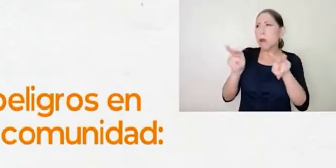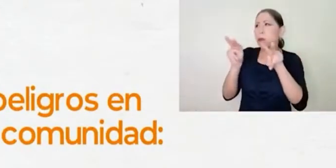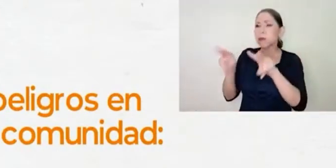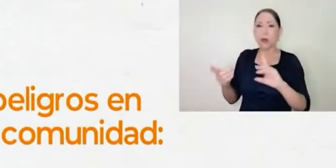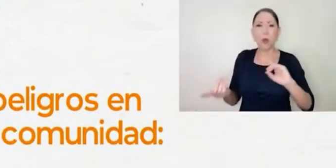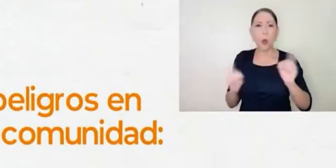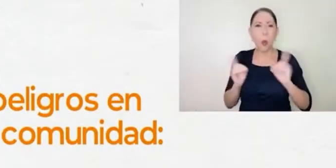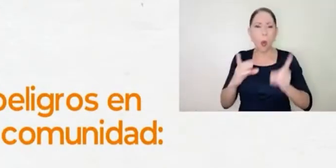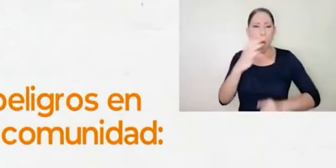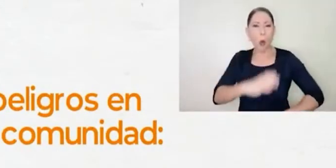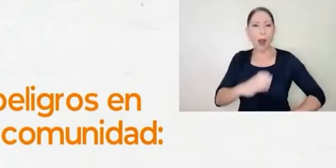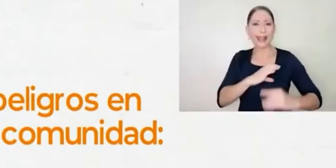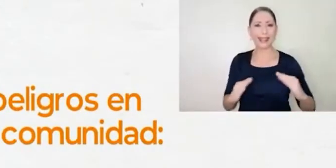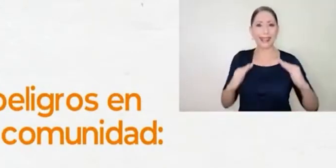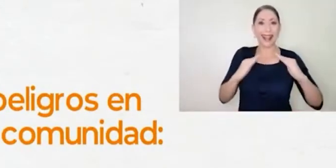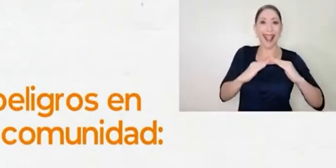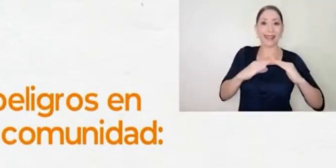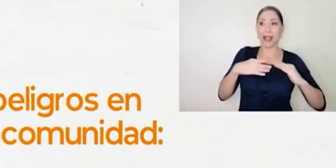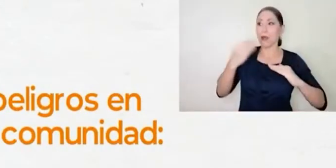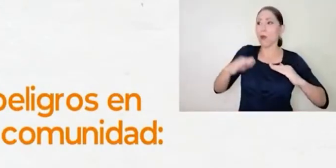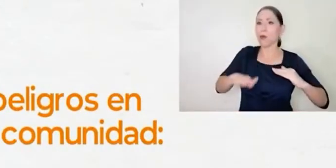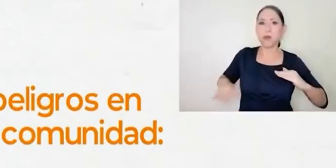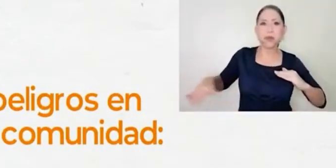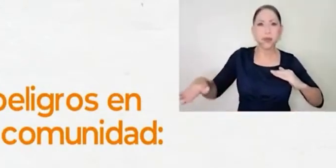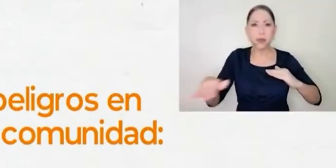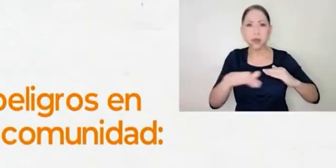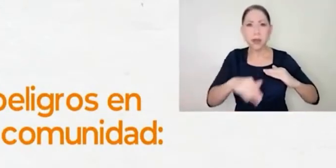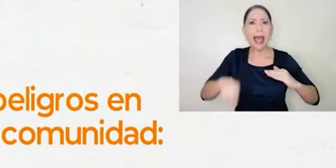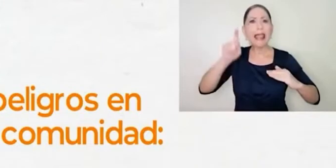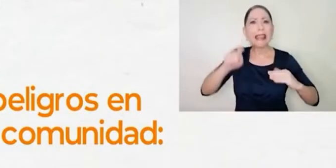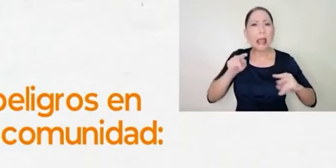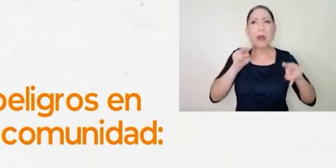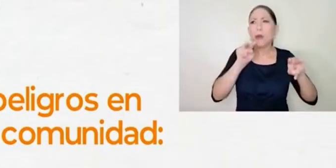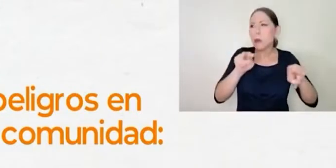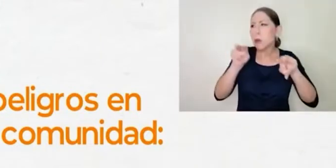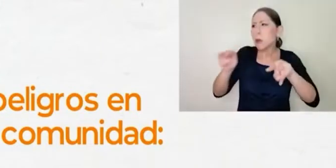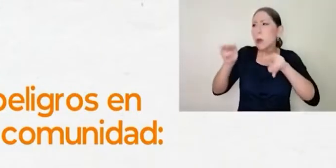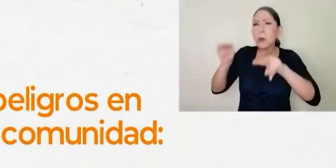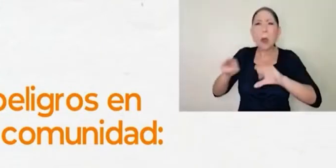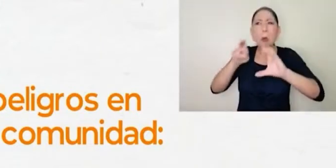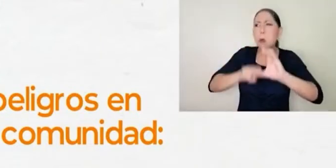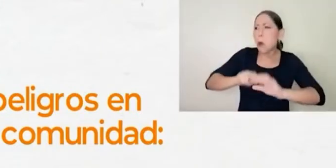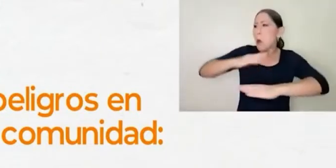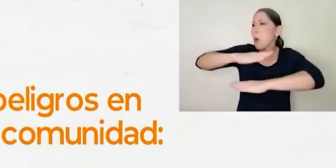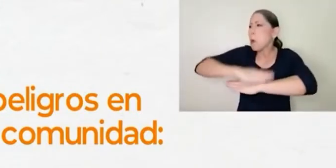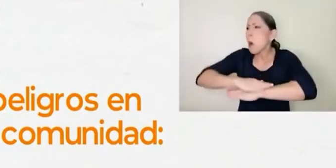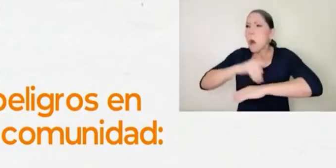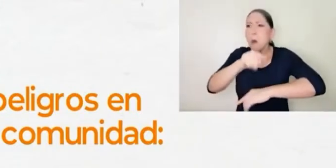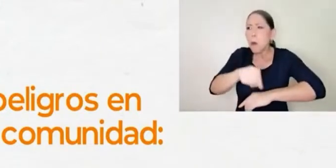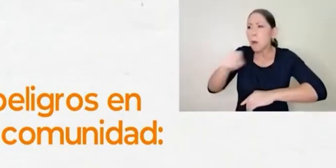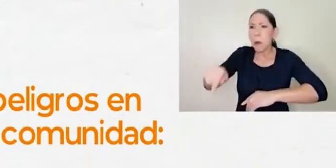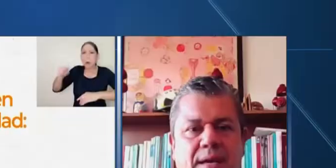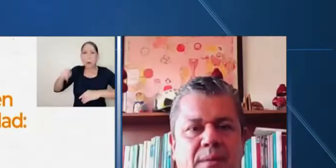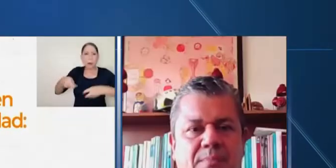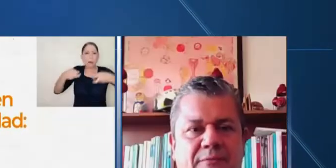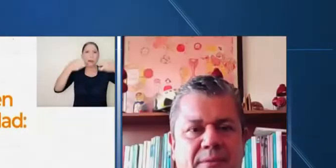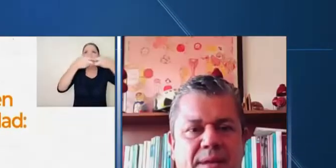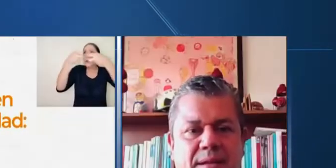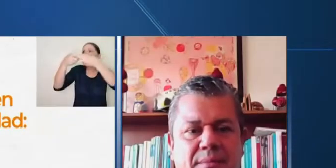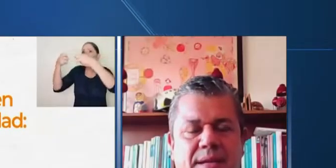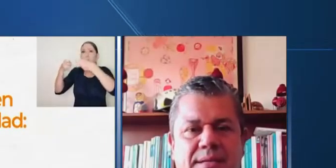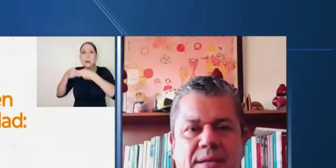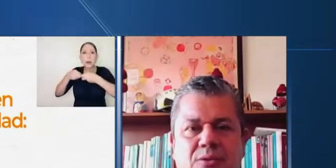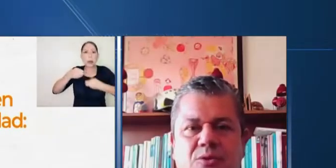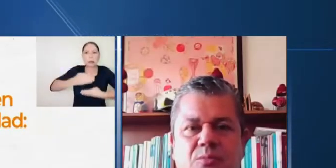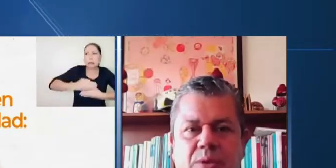los contenidos que nos permiten prepararnos mejor para enfrentar situaciones de emergencia, sobre todo por sismo, pero sin dejar de lado que el plan